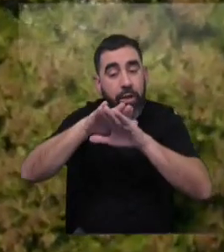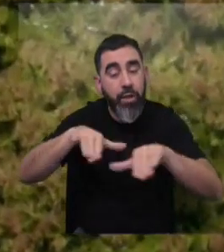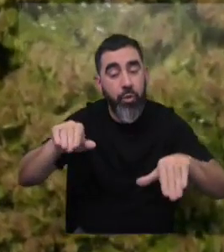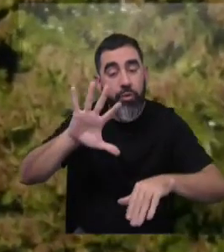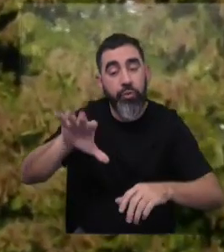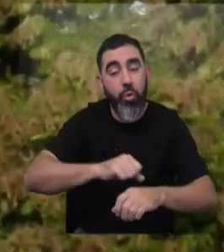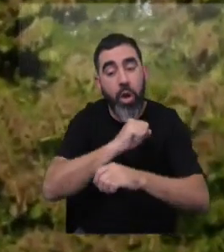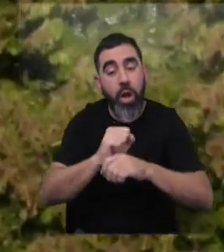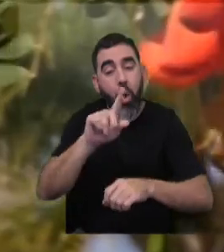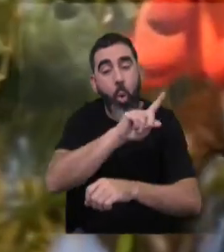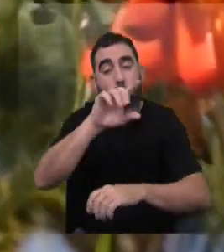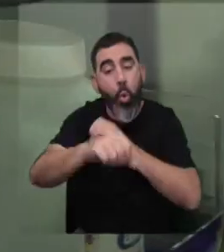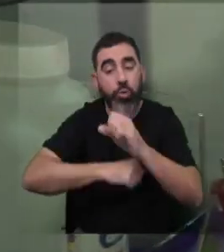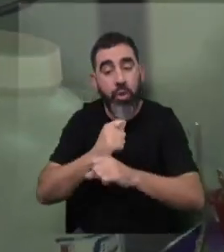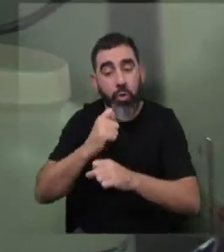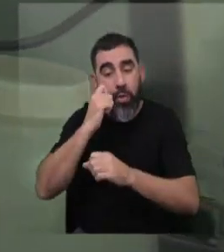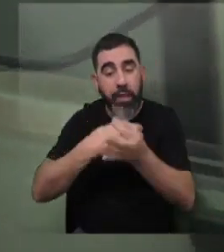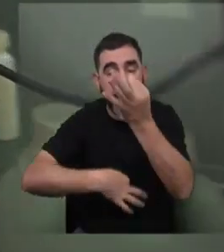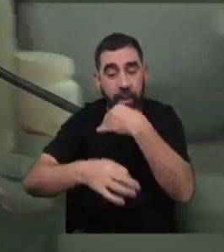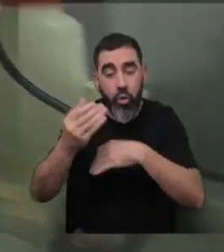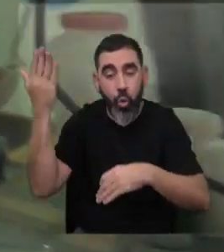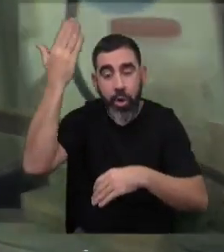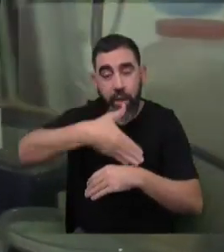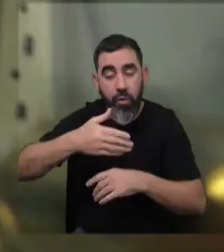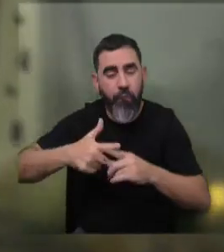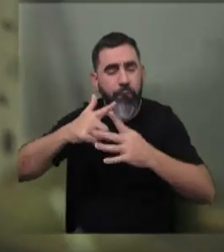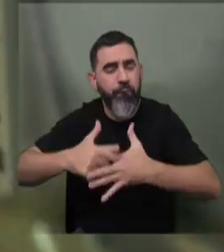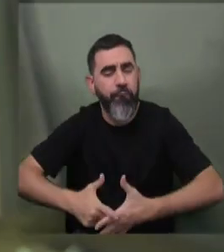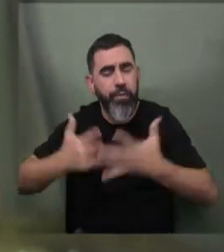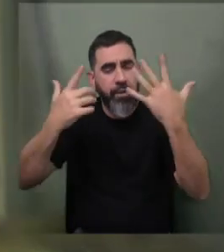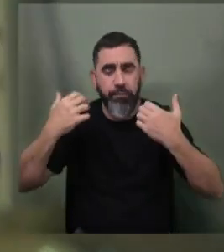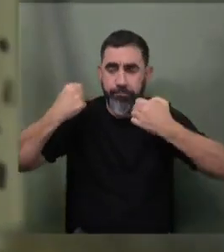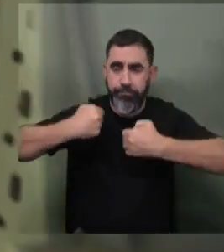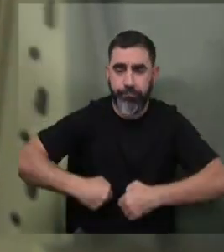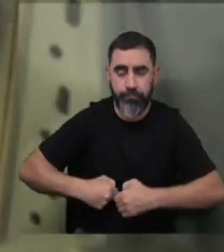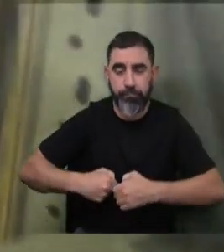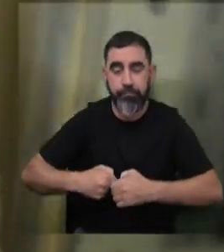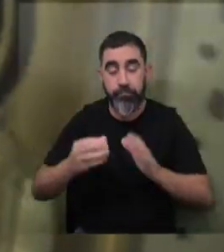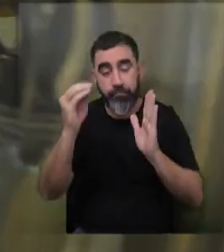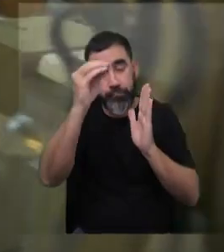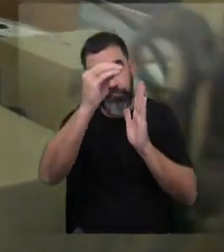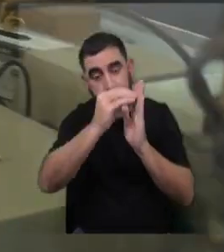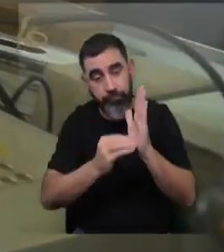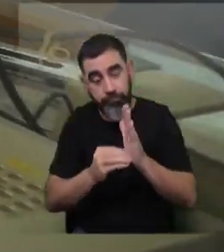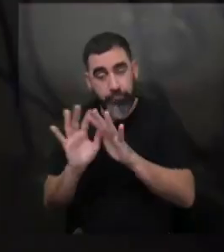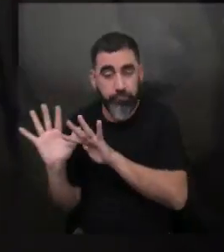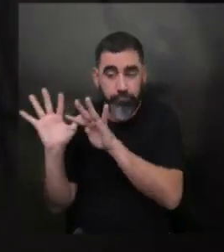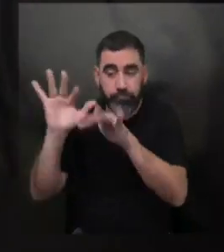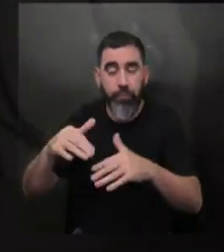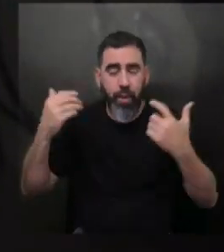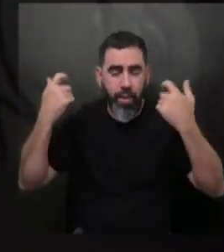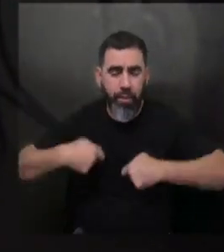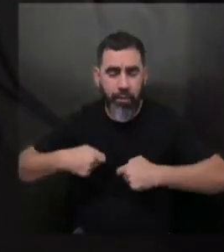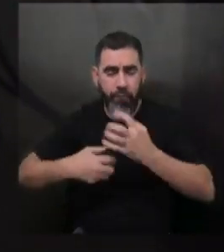5 y 11 años, teatro negro y fiesta de disfraces. Se invita a inscribirse y concurrir vistiendo disfraces